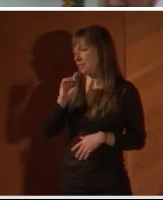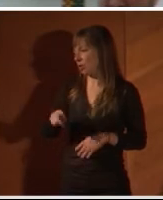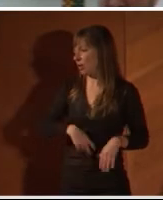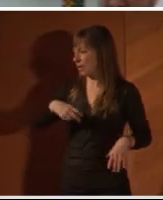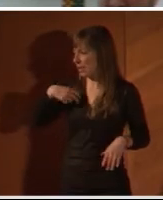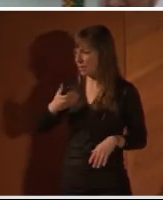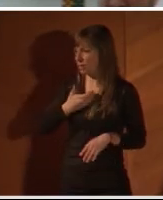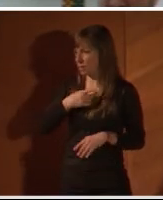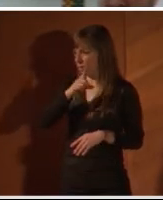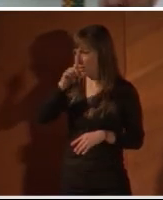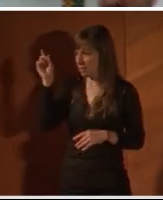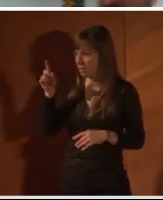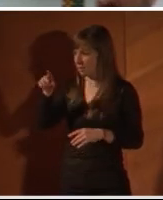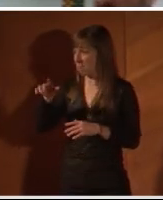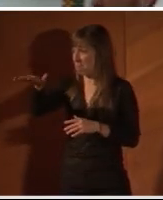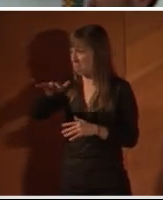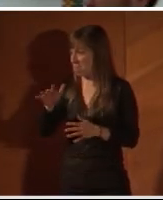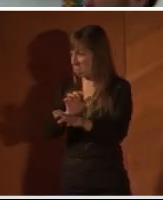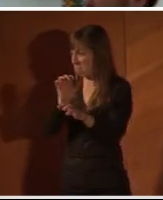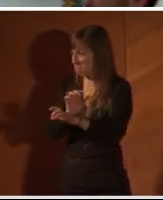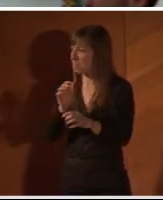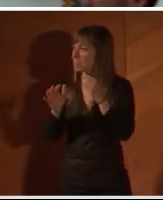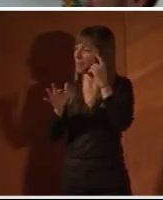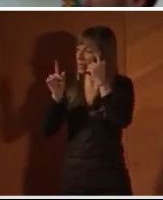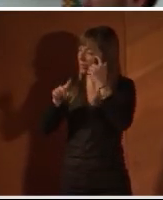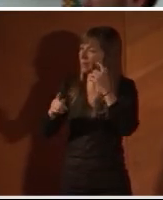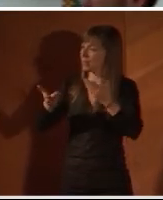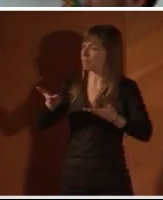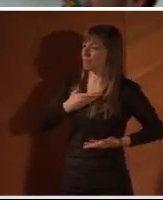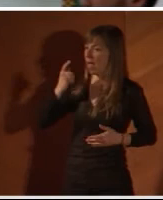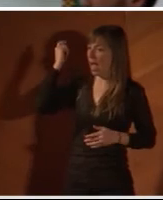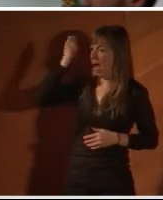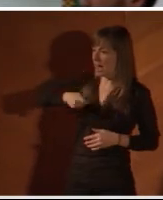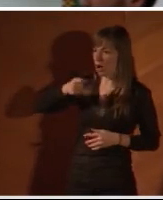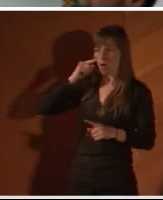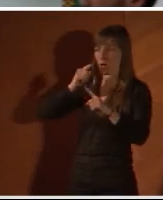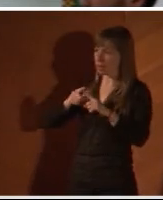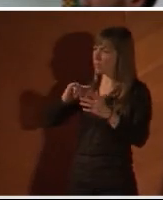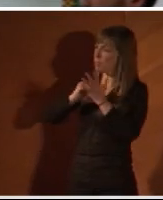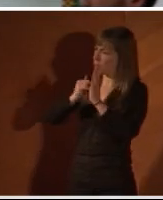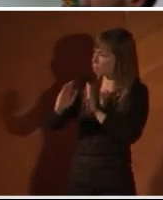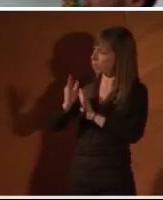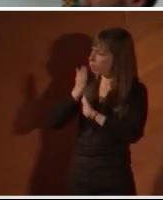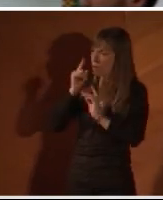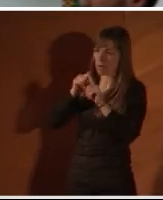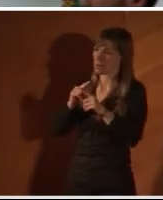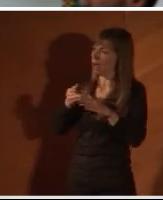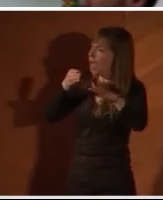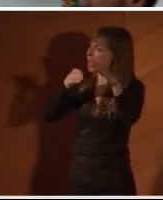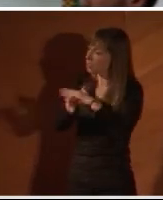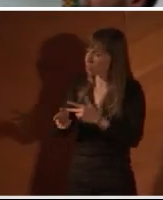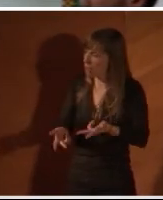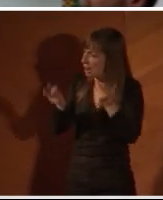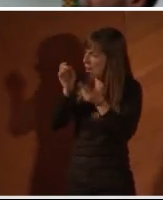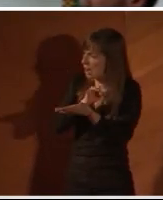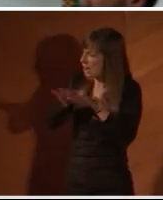Madrid, que se trasladó hasta Huesca, hasta Aragón, para enseñarnos el maravilloso proyecto colaborativo y de software libre que nos han ofrecido, que es el proyecto